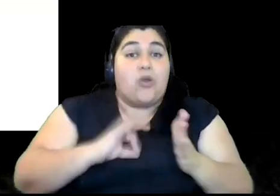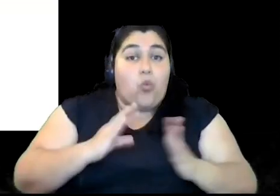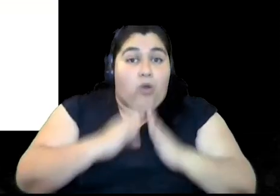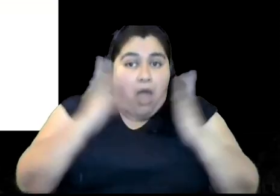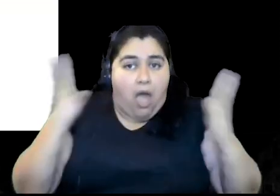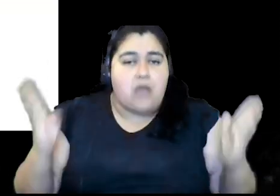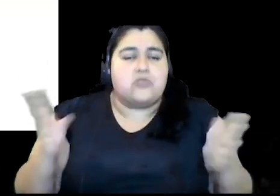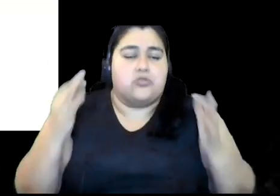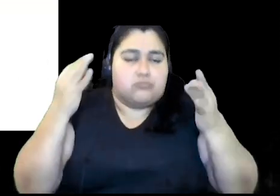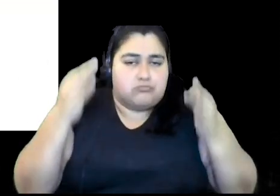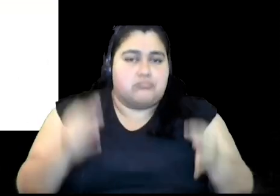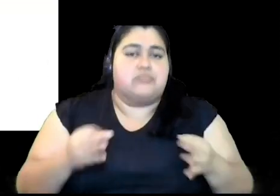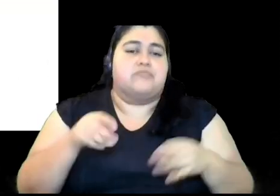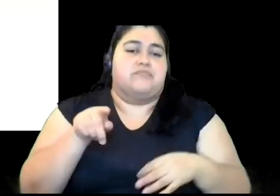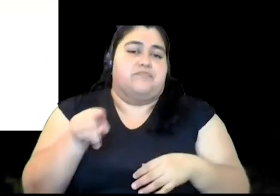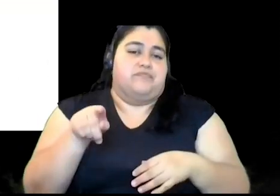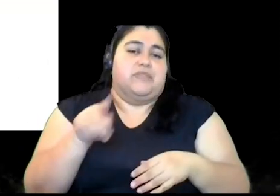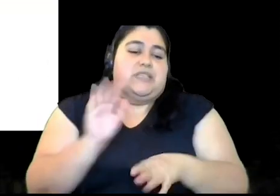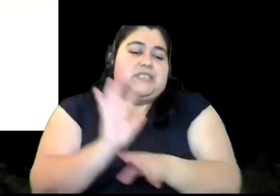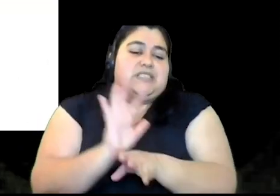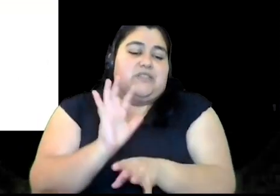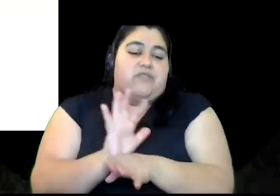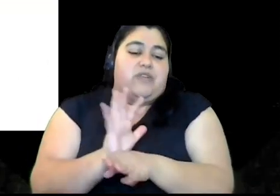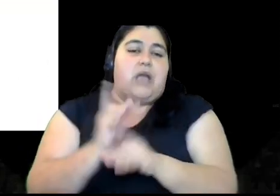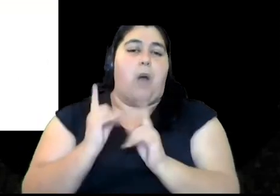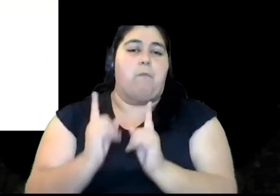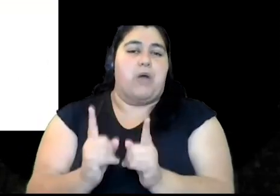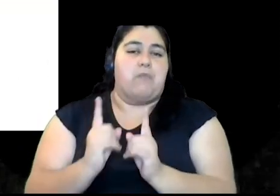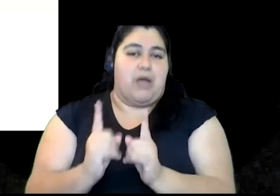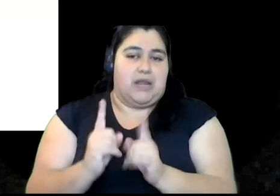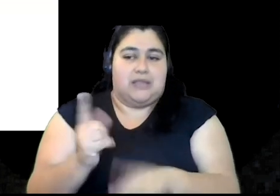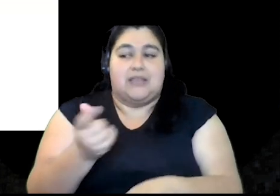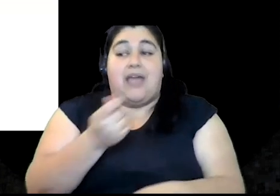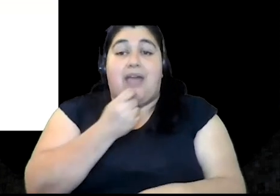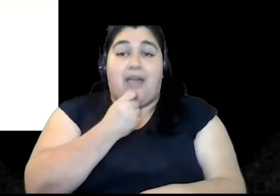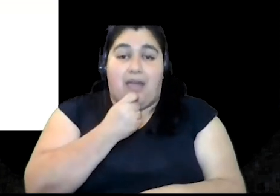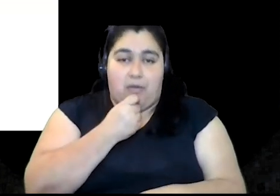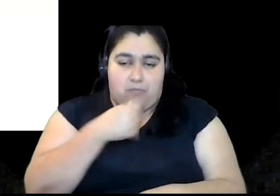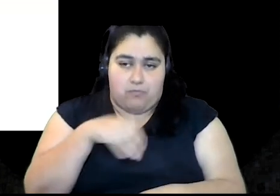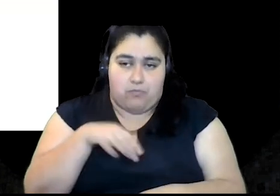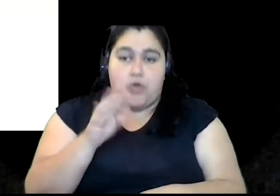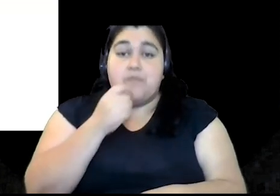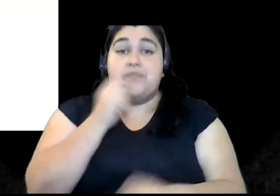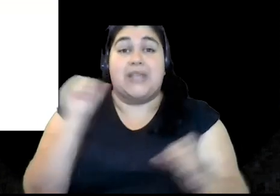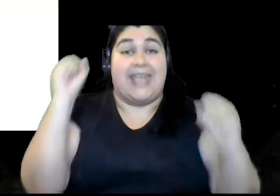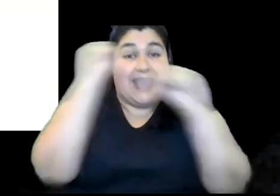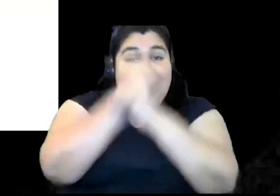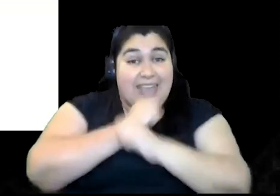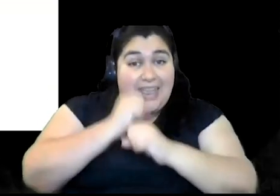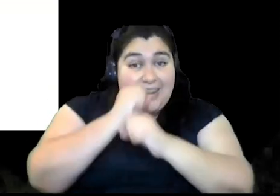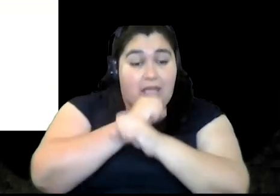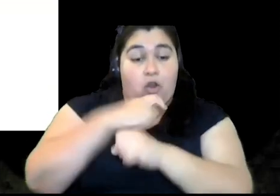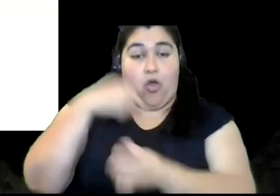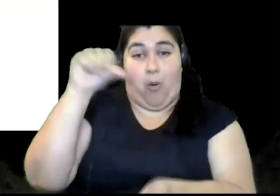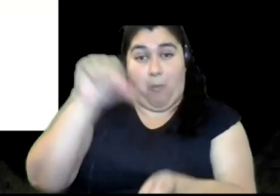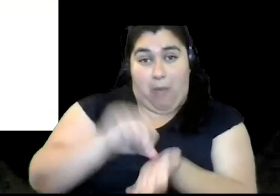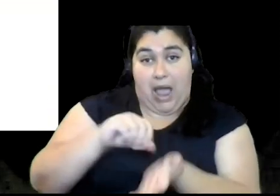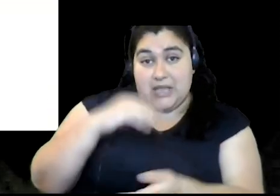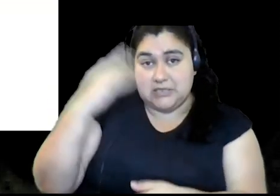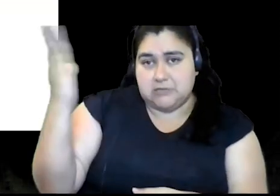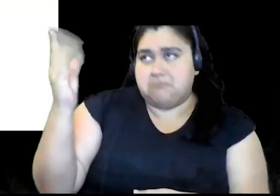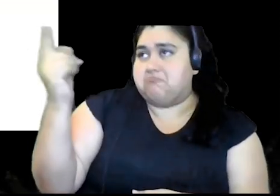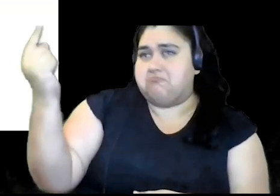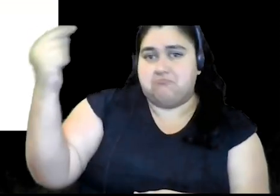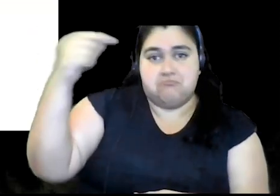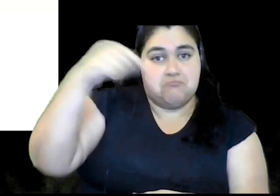convierte en establecimiento permanente. Ejemplo, un ingeniero extranjero que viene